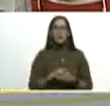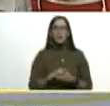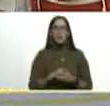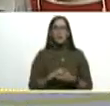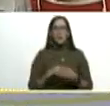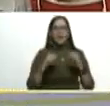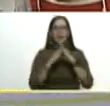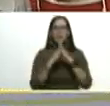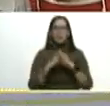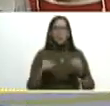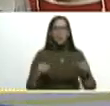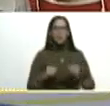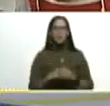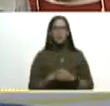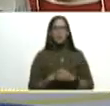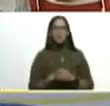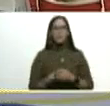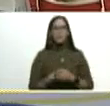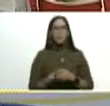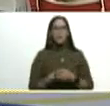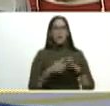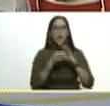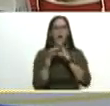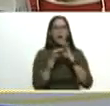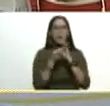a todos, a la Unión Cívico-Militar,